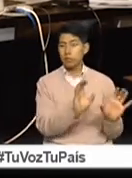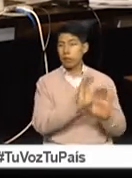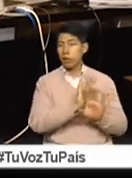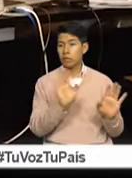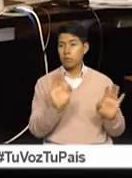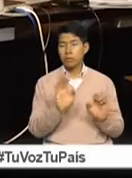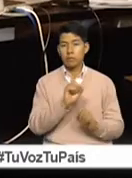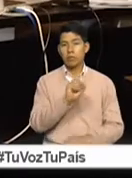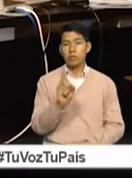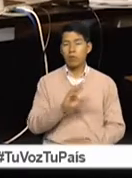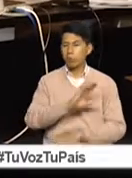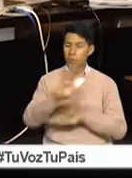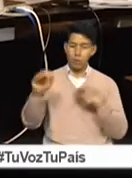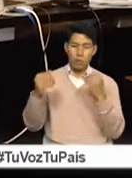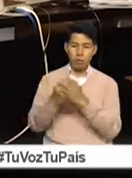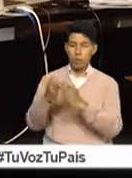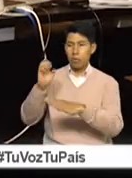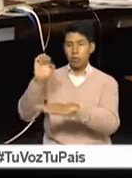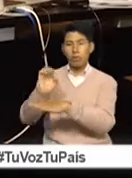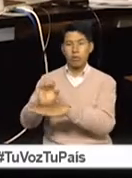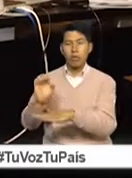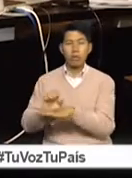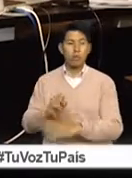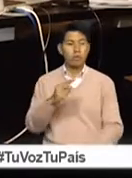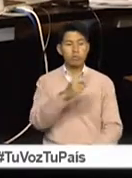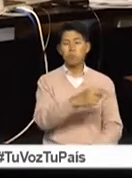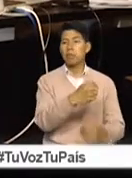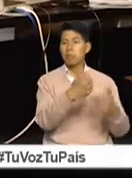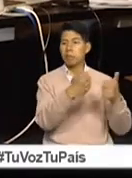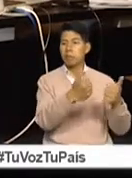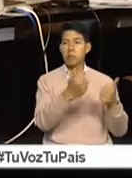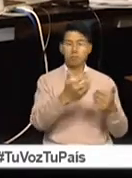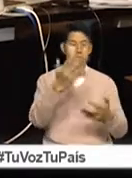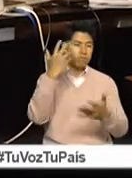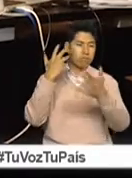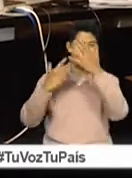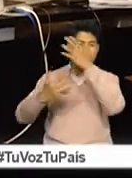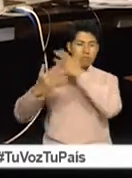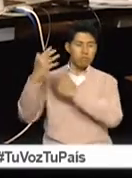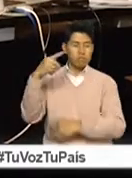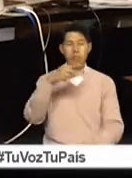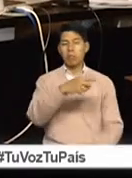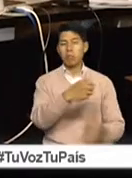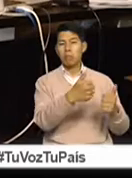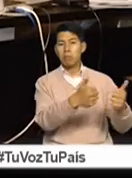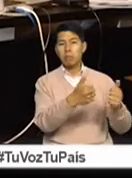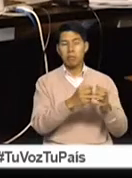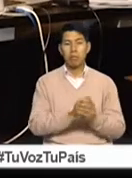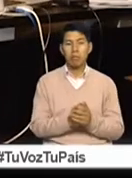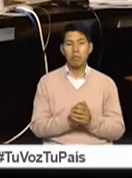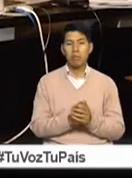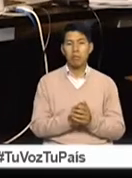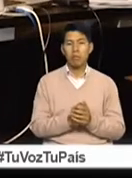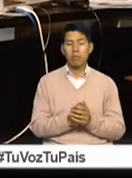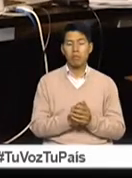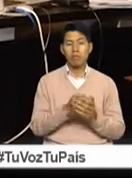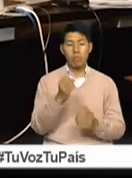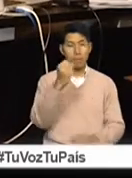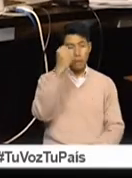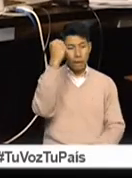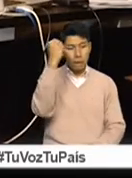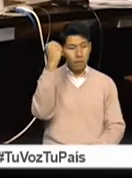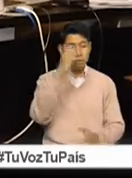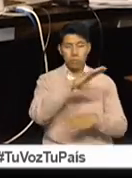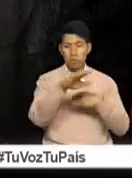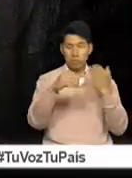uno de los más grandes históricos personajes en cuanto a la reivindicación de los derechos del pueblo